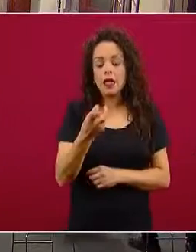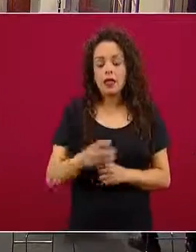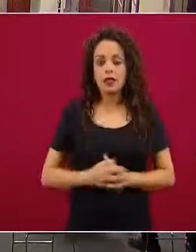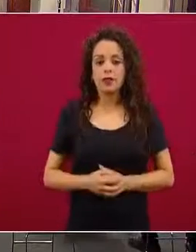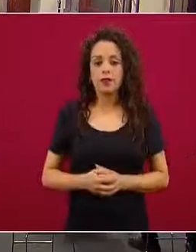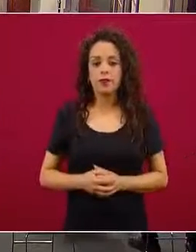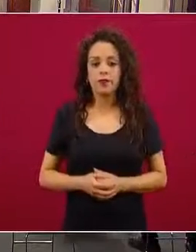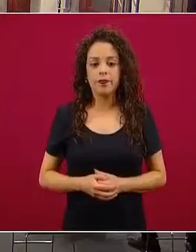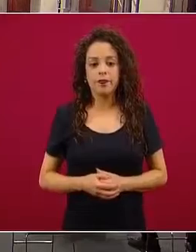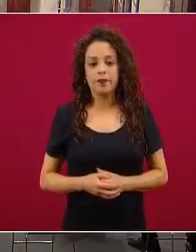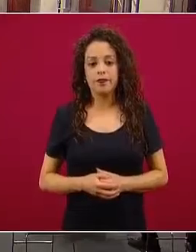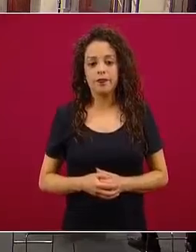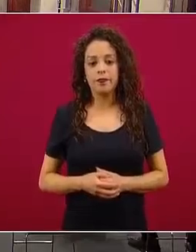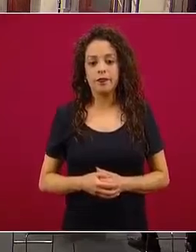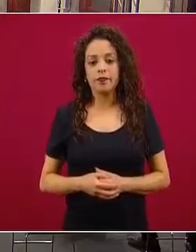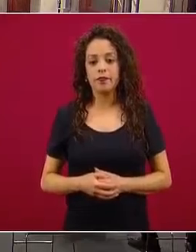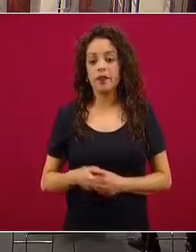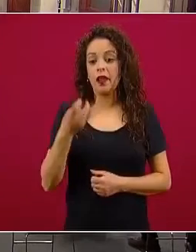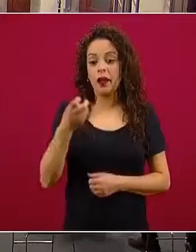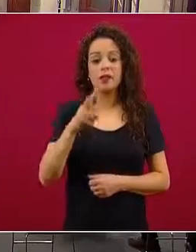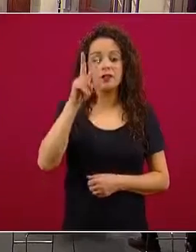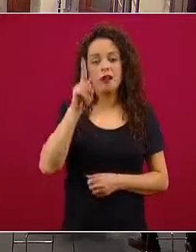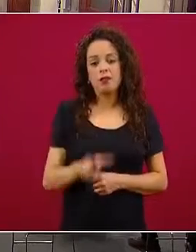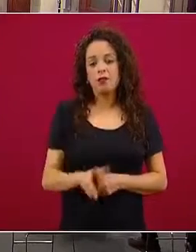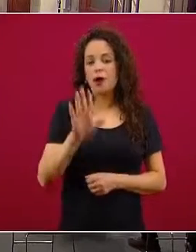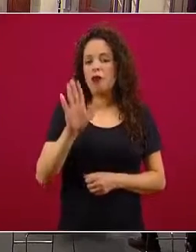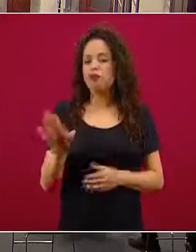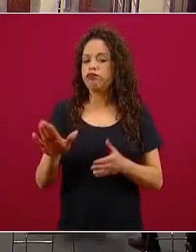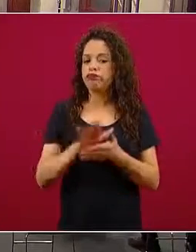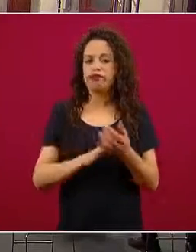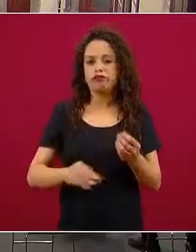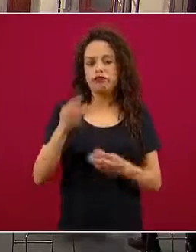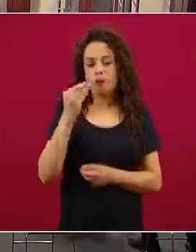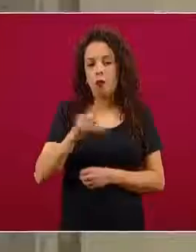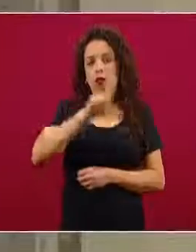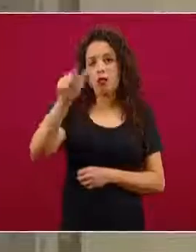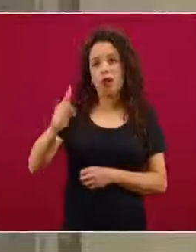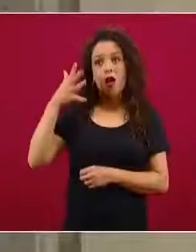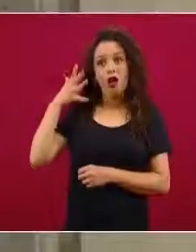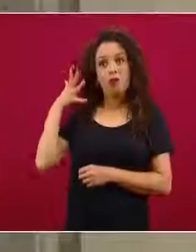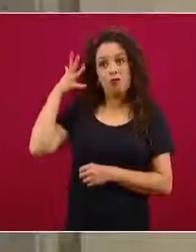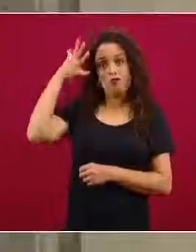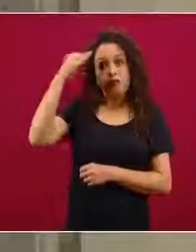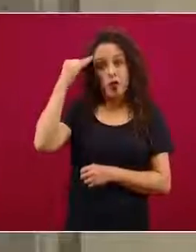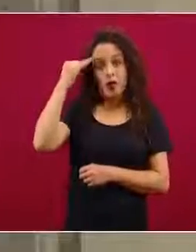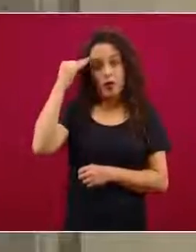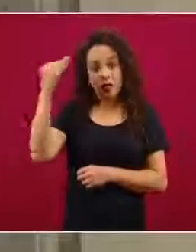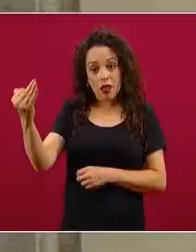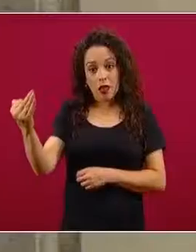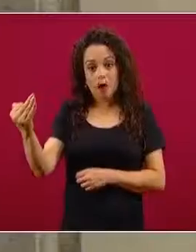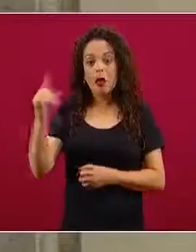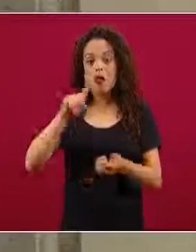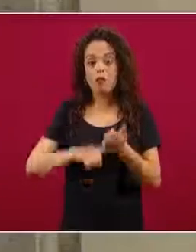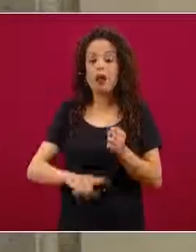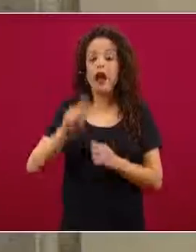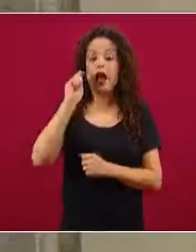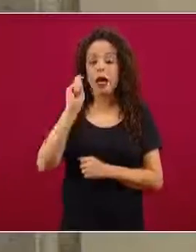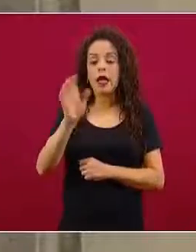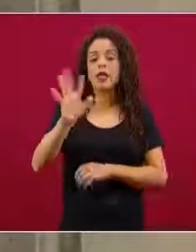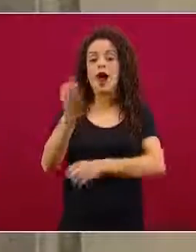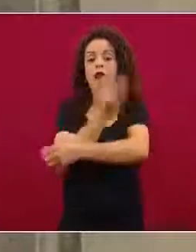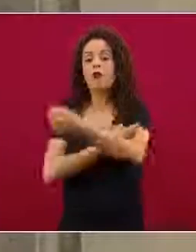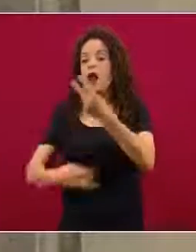o tienden a ser muy precarios. En algunos casos, conforme pasa el tiempo, se consolidan y acceden a los servicios básicos, pero